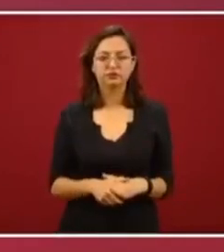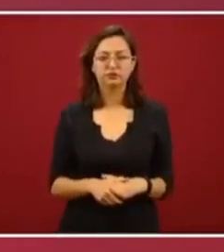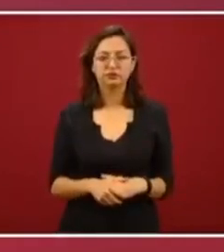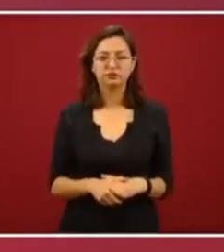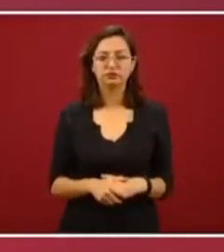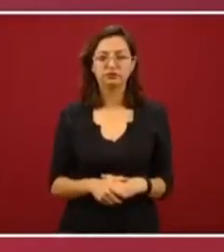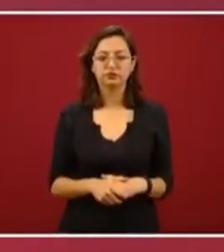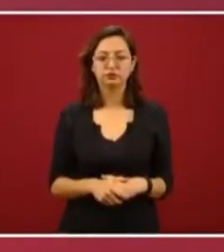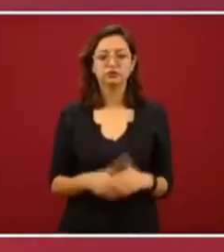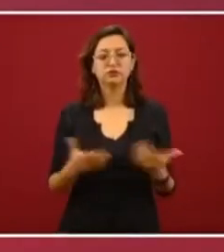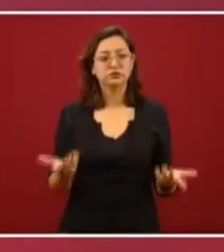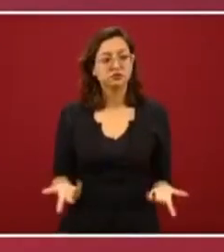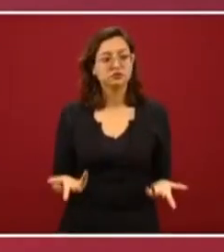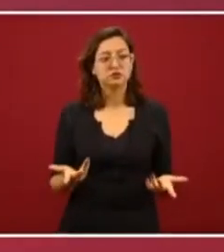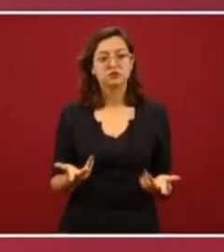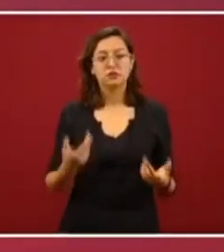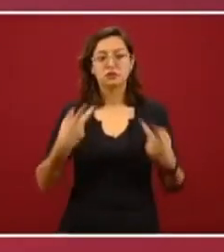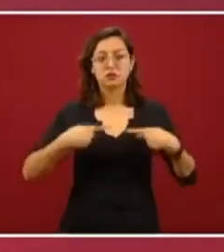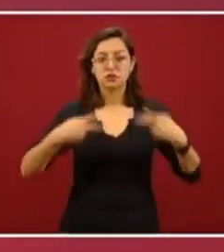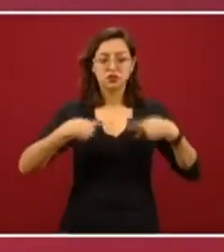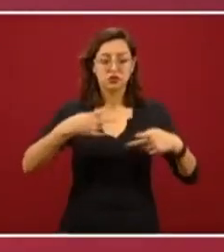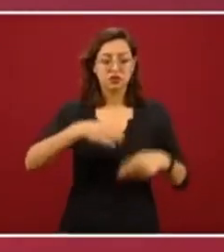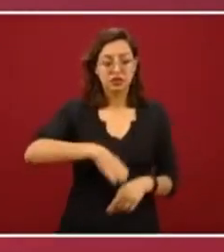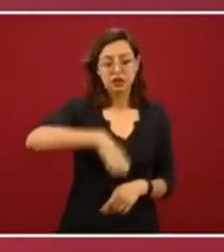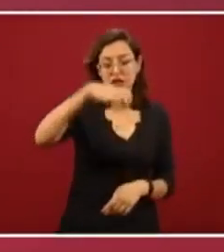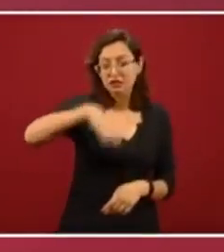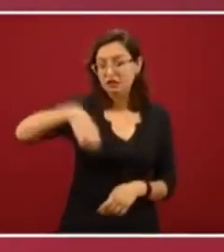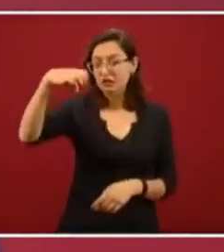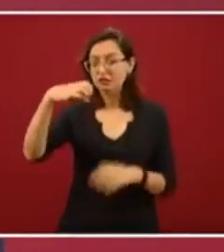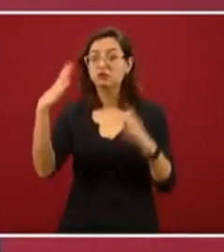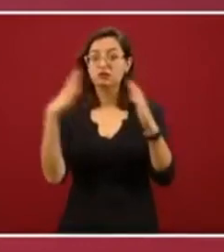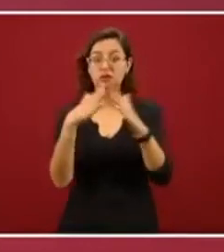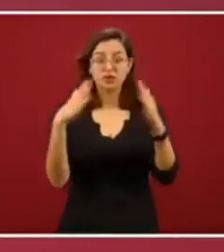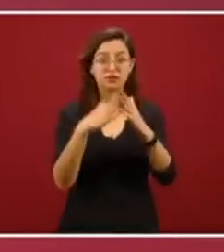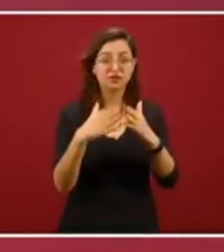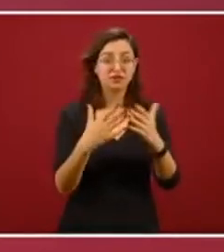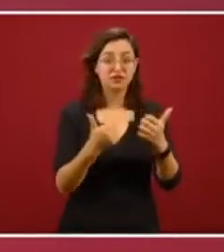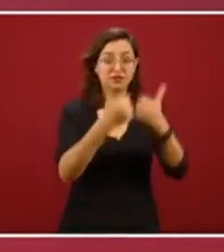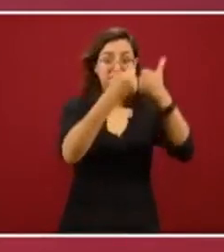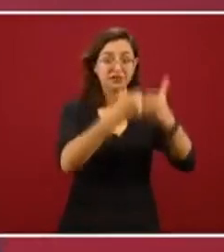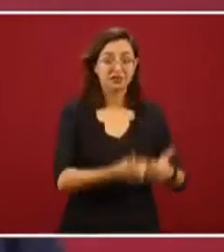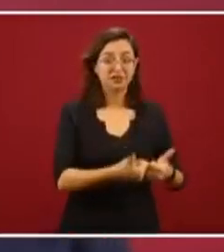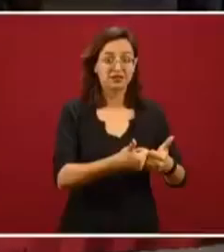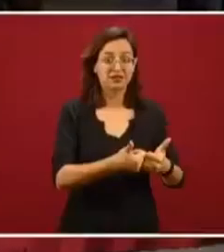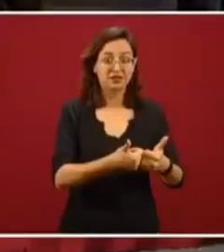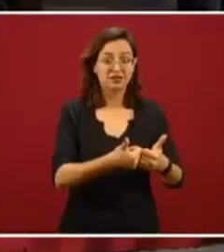que puedan irse a sus casas los adultos mayores, los que tengan